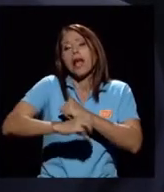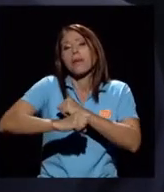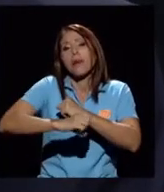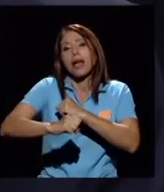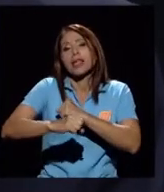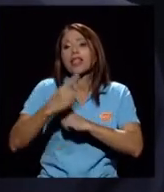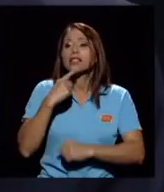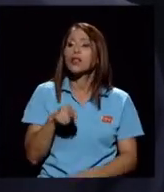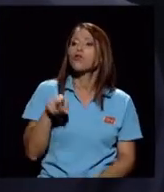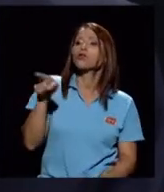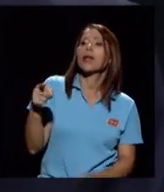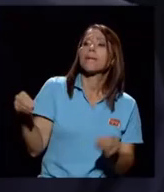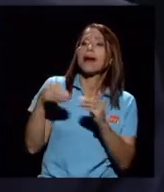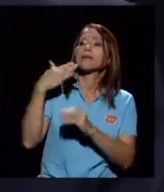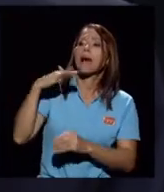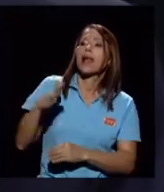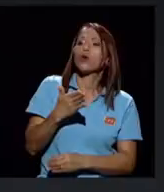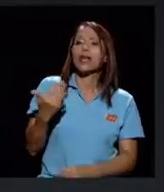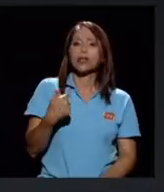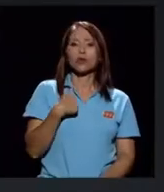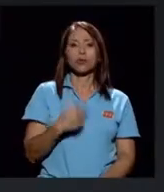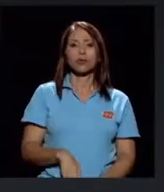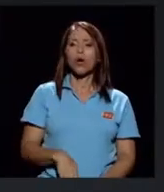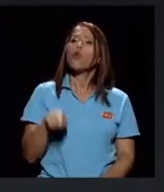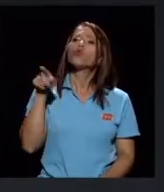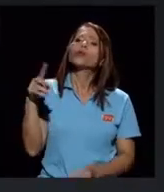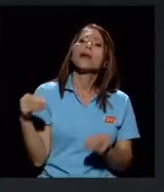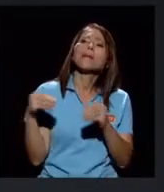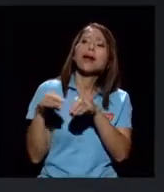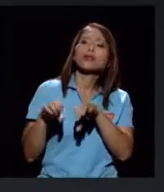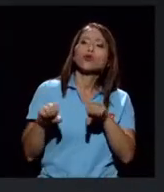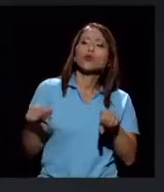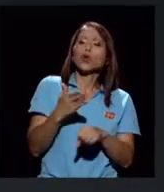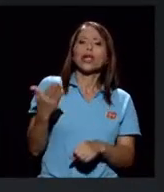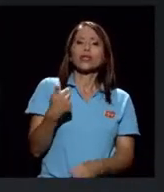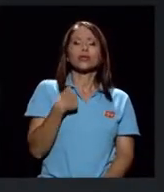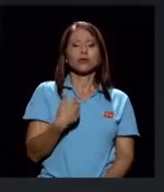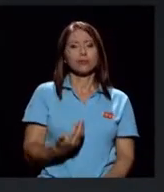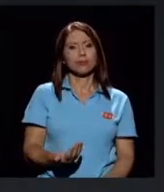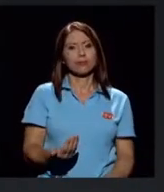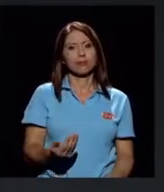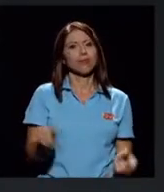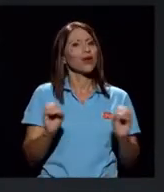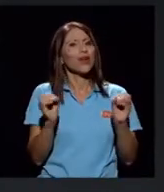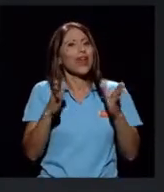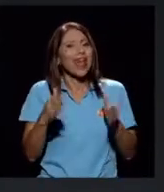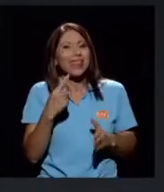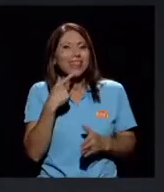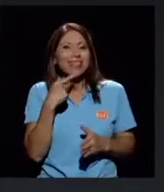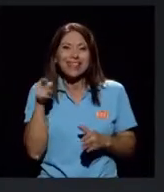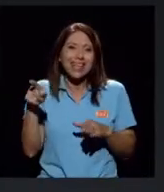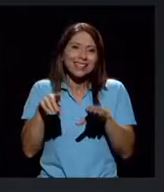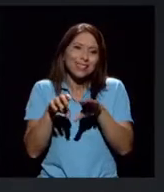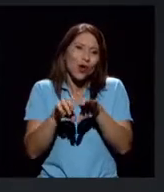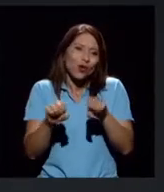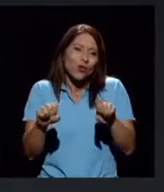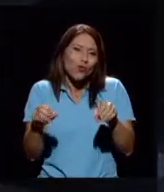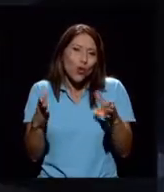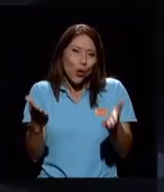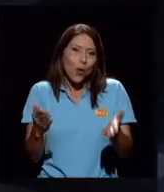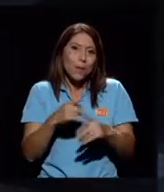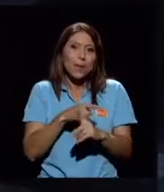que yo vos sos más corrupto que yo bueno nadie dice que es corrupto pero cuando se hace cuando pero vos sos corrupto